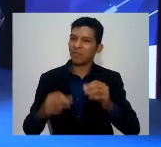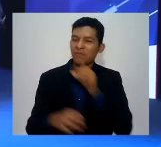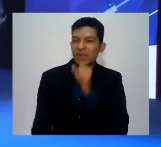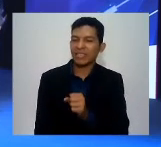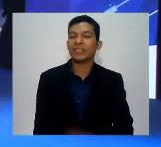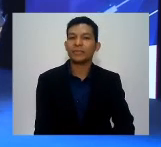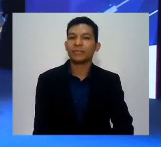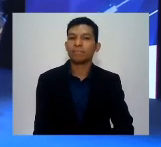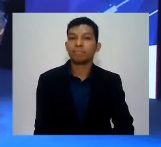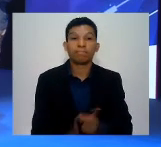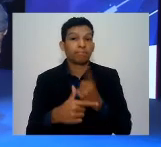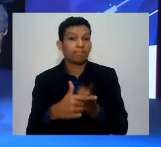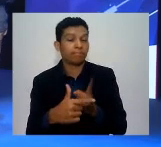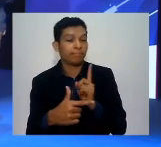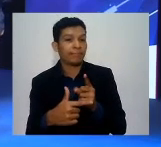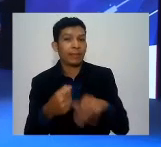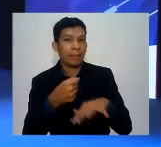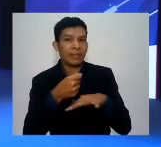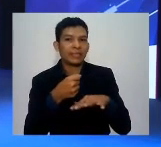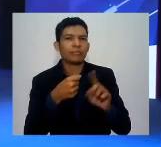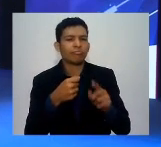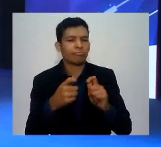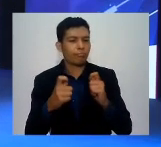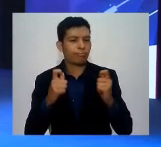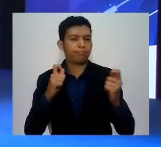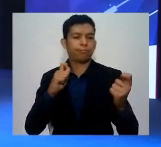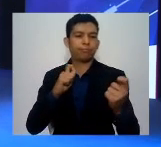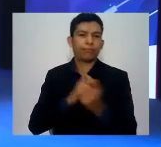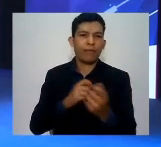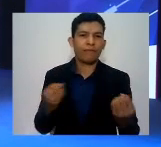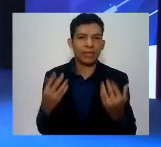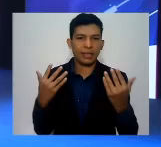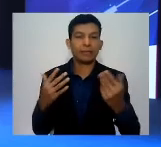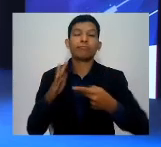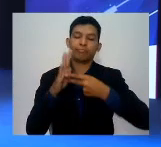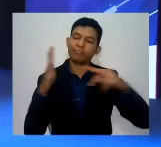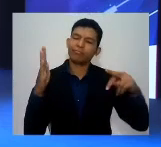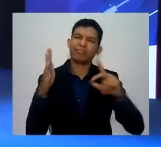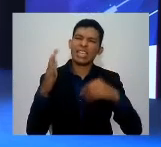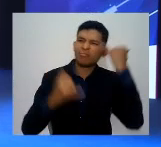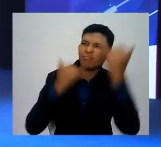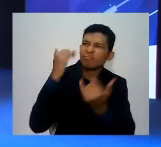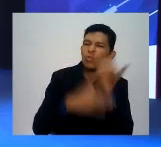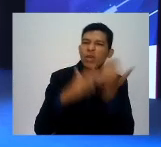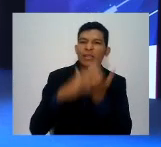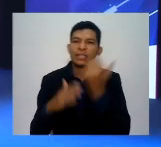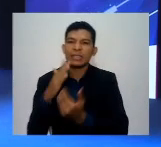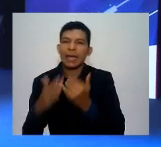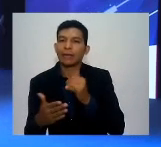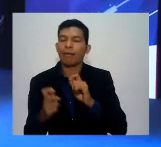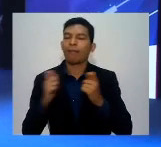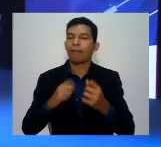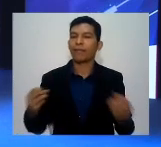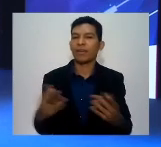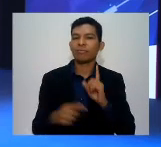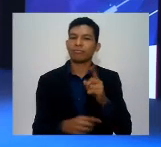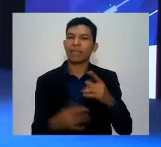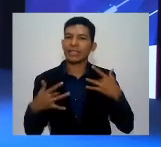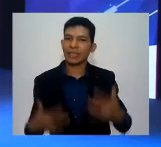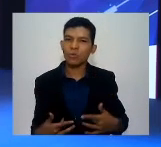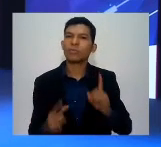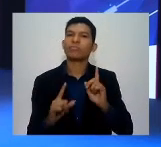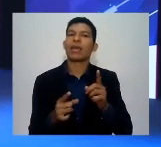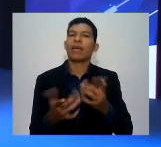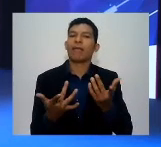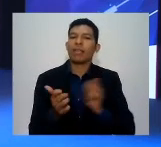bicicleta y esta famosa canción de Queen, ¿listo? Entonces, la bicicleta es una vaina maravillosa porque es una historia